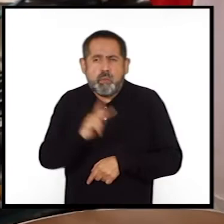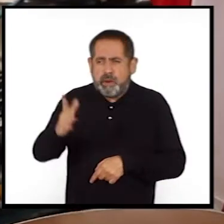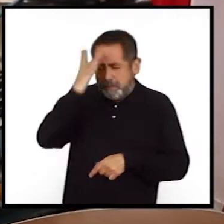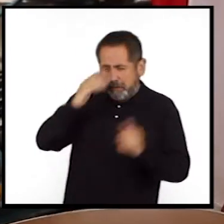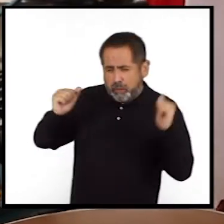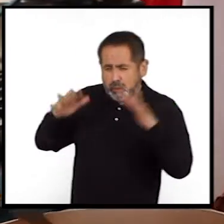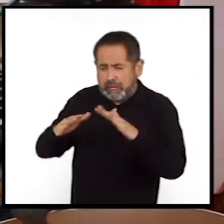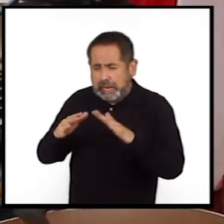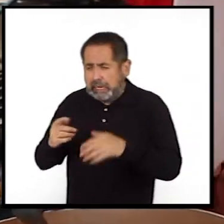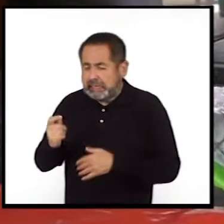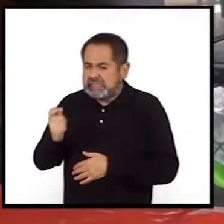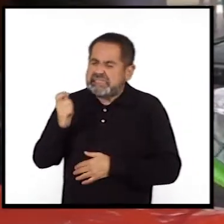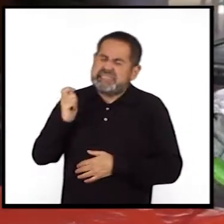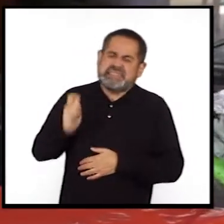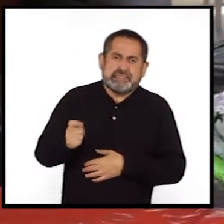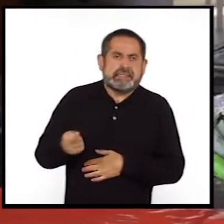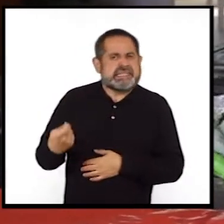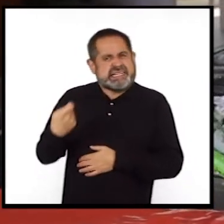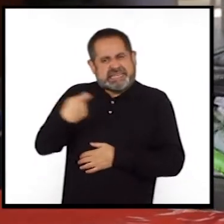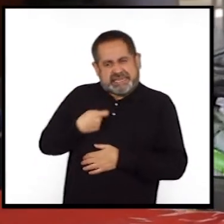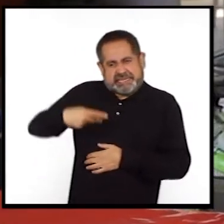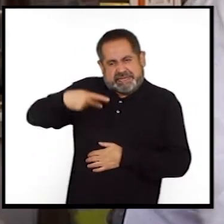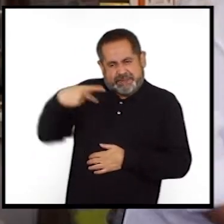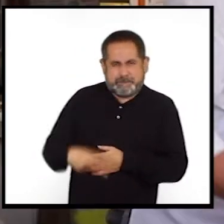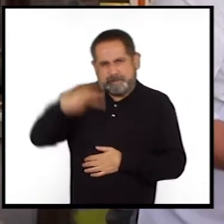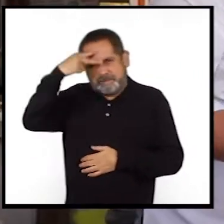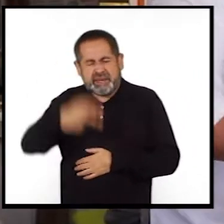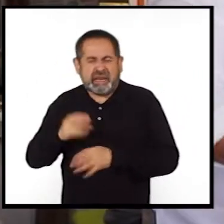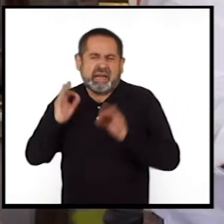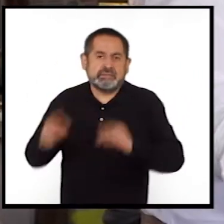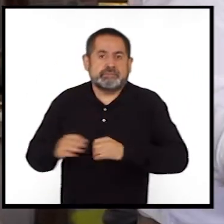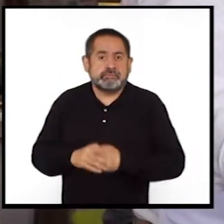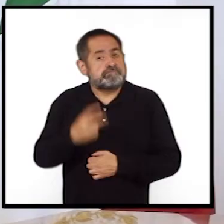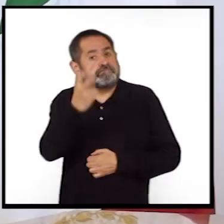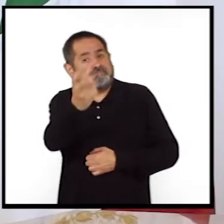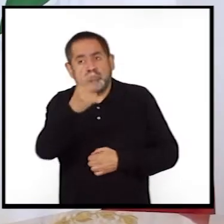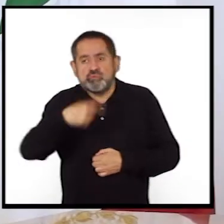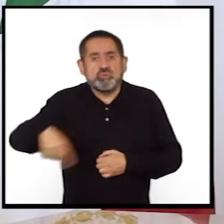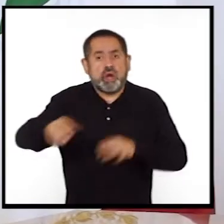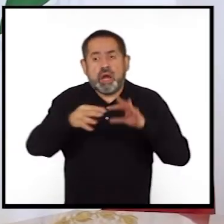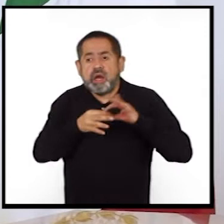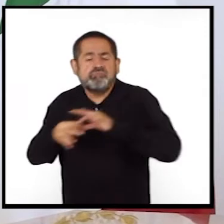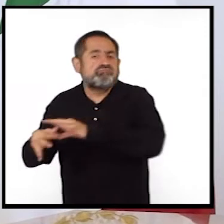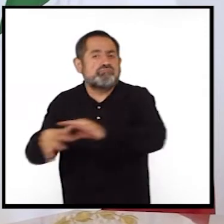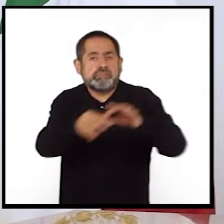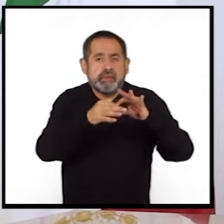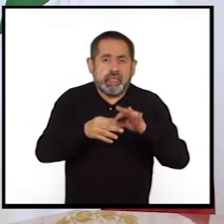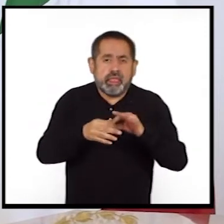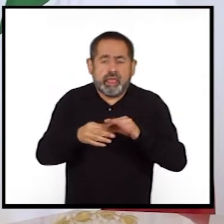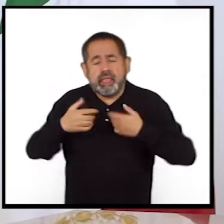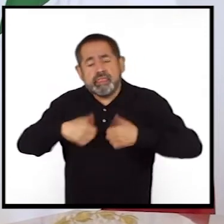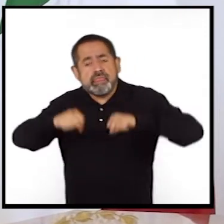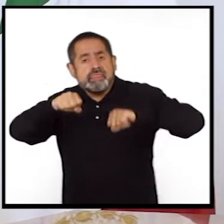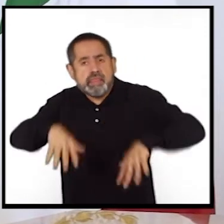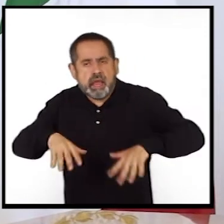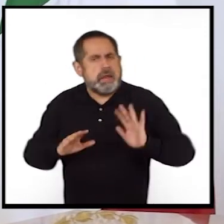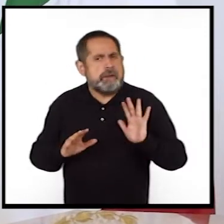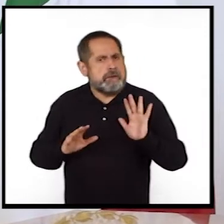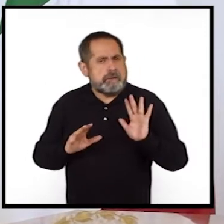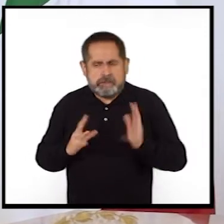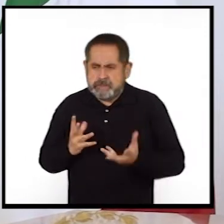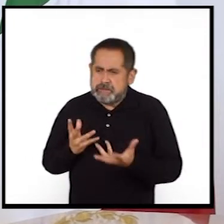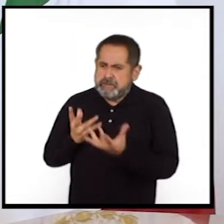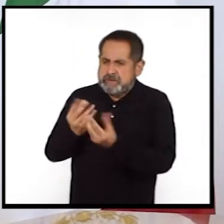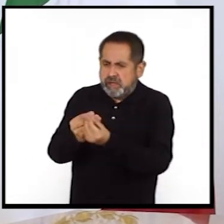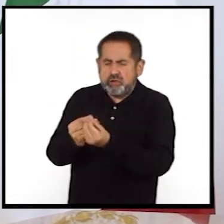estos enigmáticos destinos, símbolo de nuestra identidad. Trabajemos unidos sin